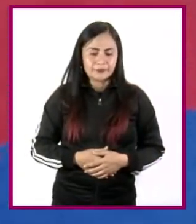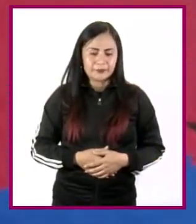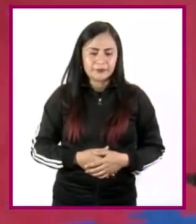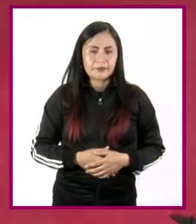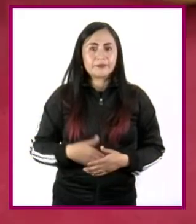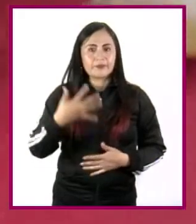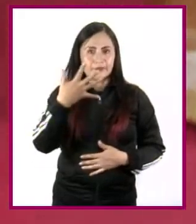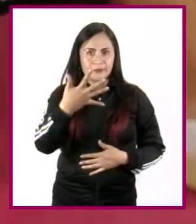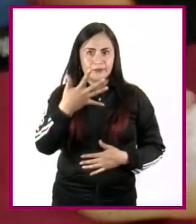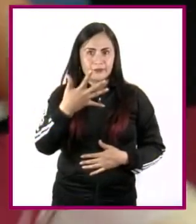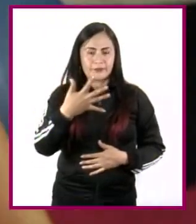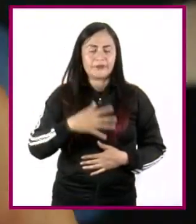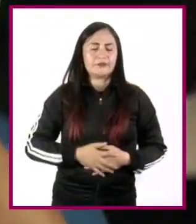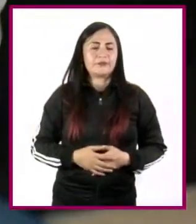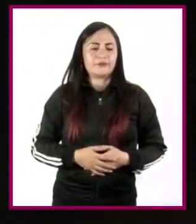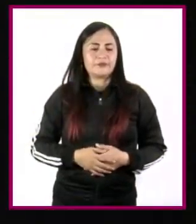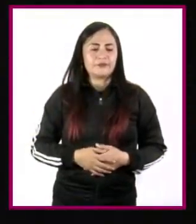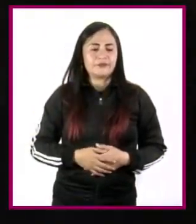Cinco.